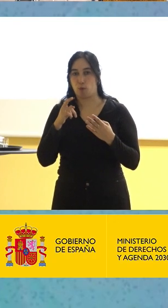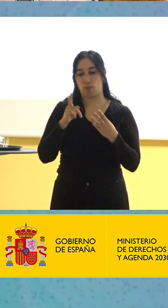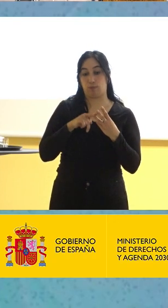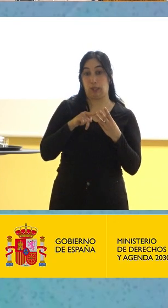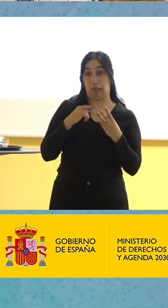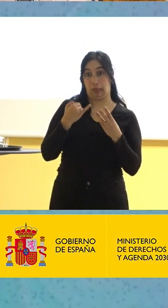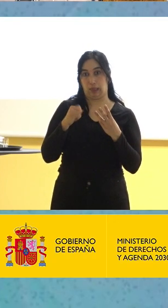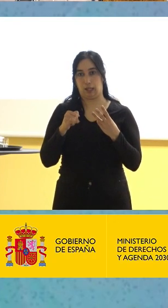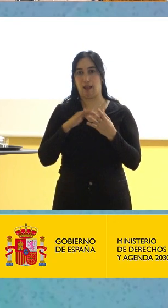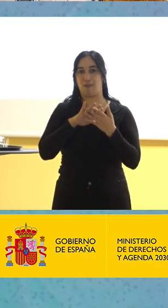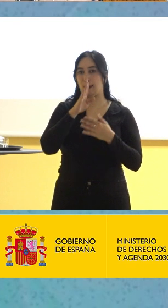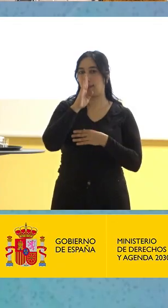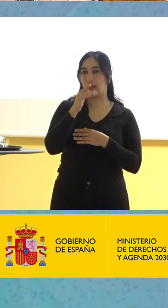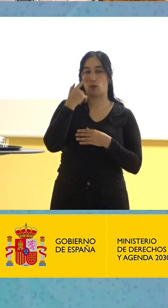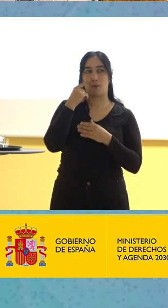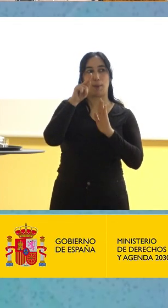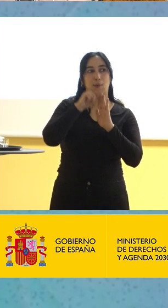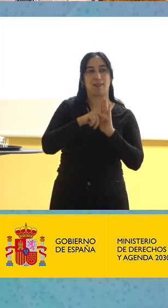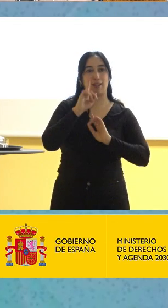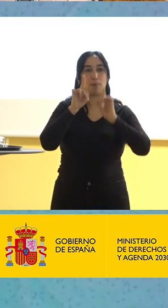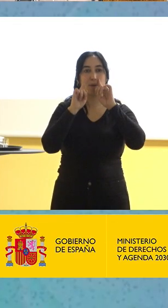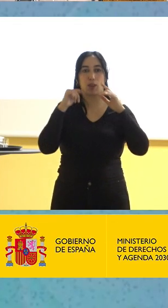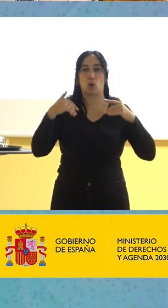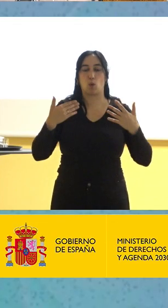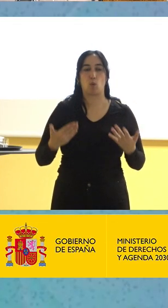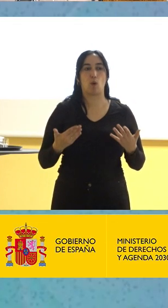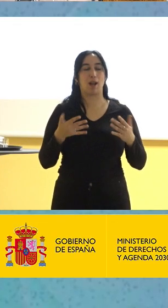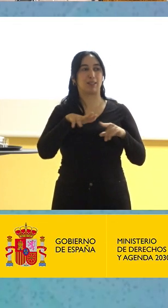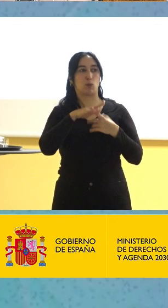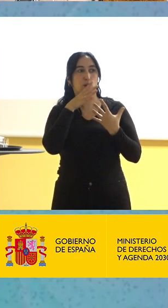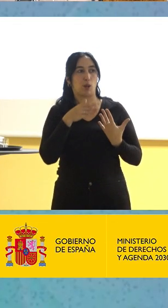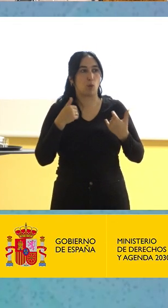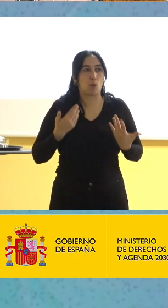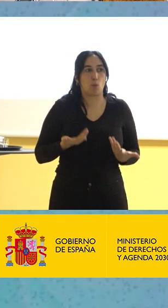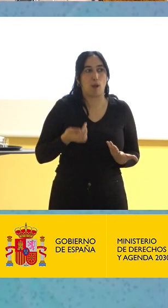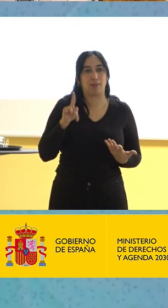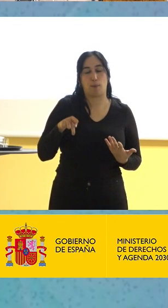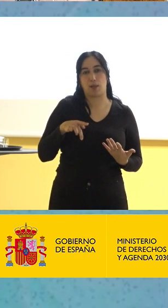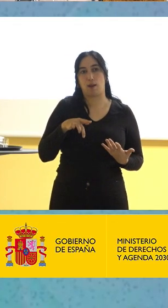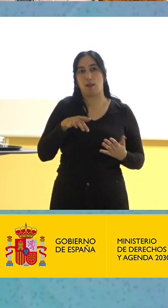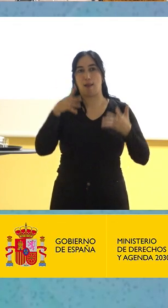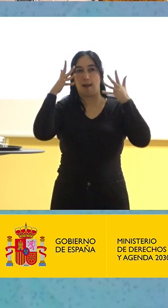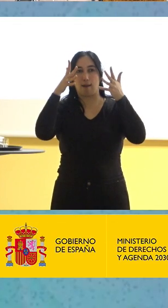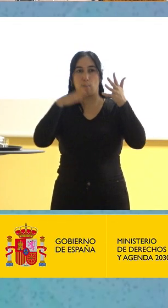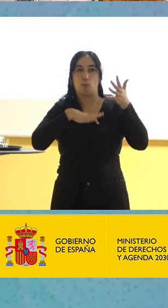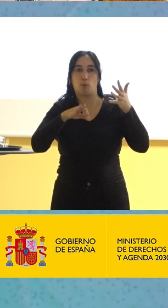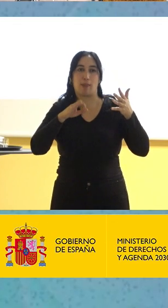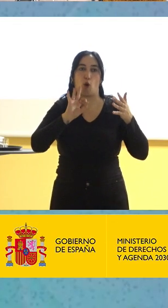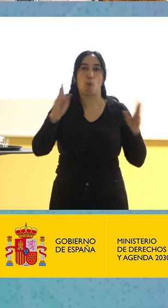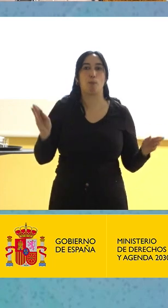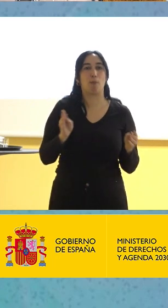ya posteriormente hablar directamente, ¿no? De esas medidas de prevención, de cuál es la situación actual y qué posibilidades de recomendaciones o de